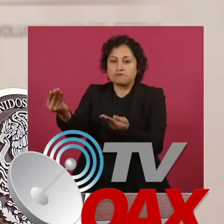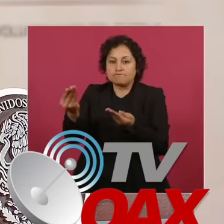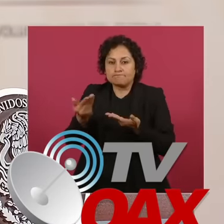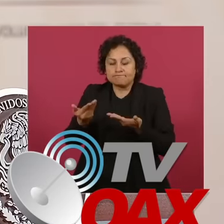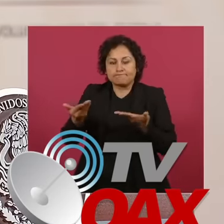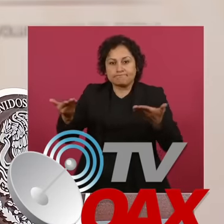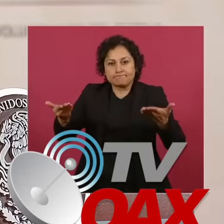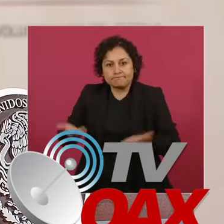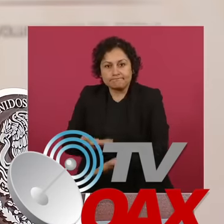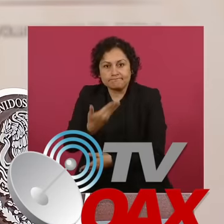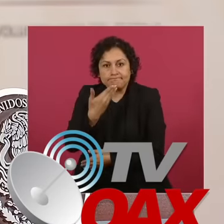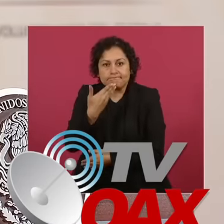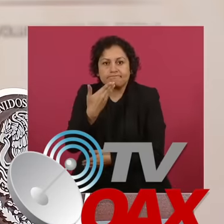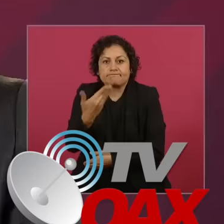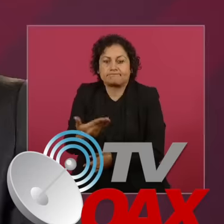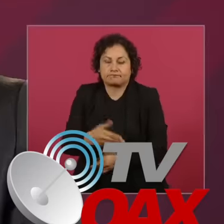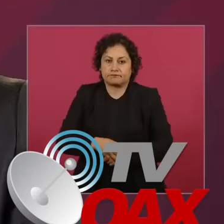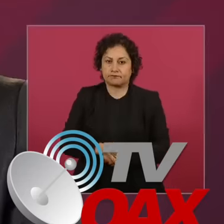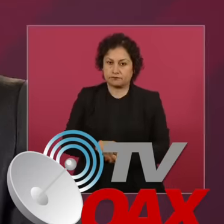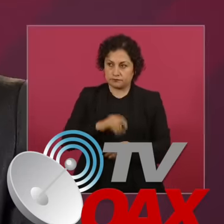Cuando la pandemia,